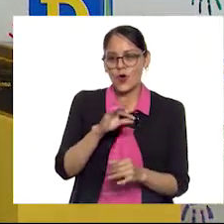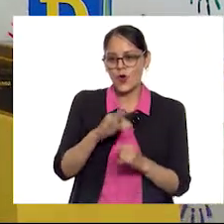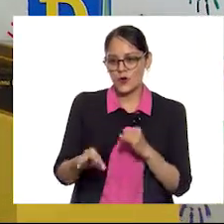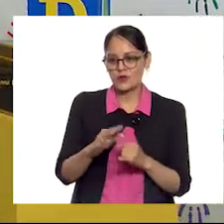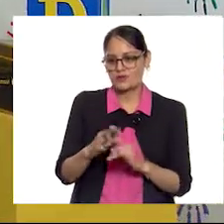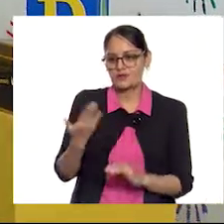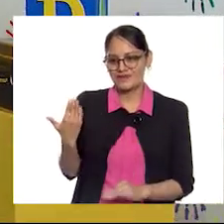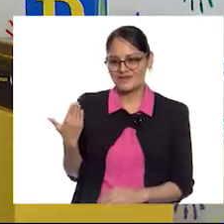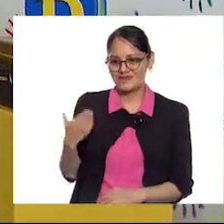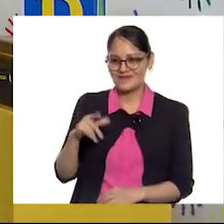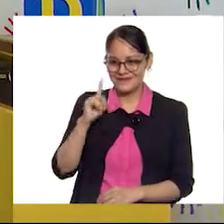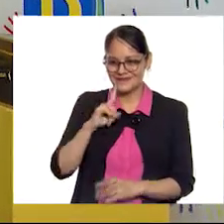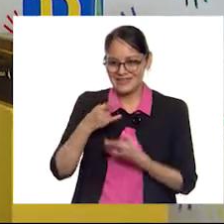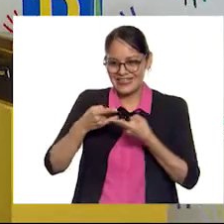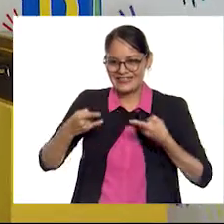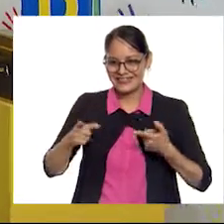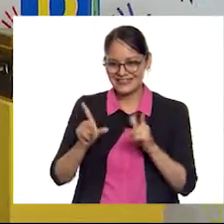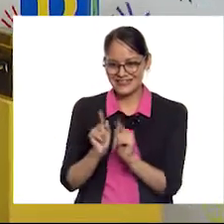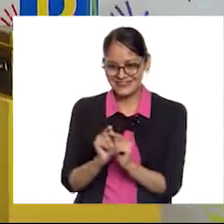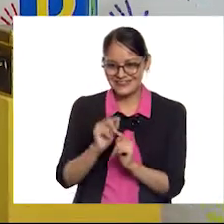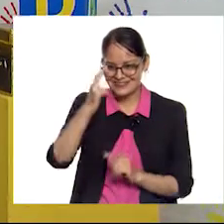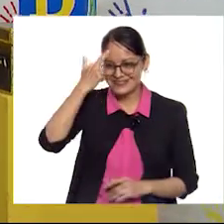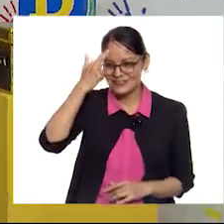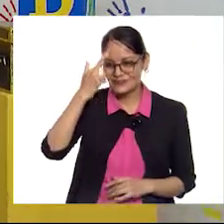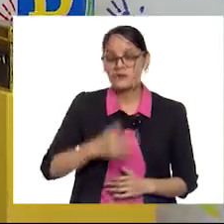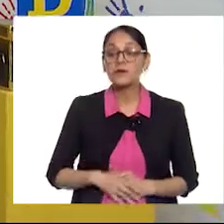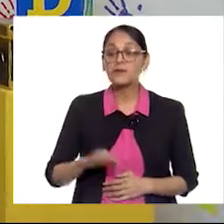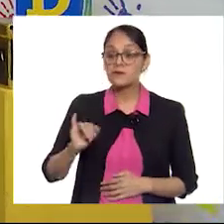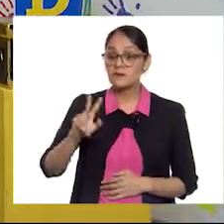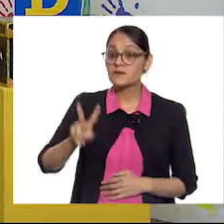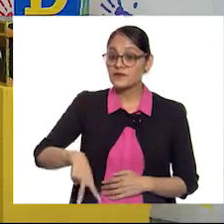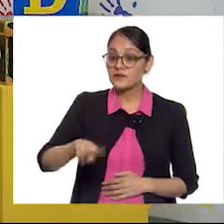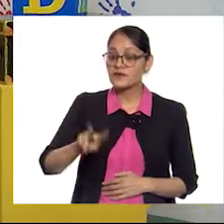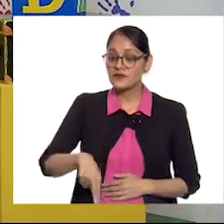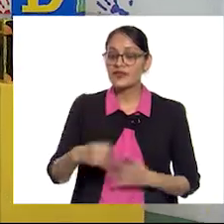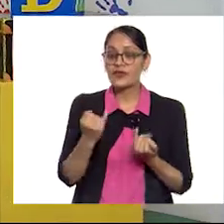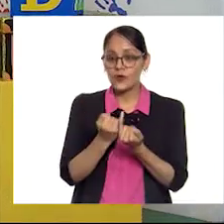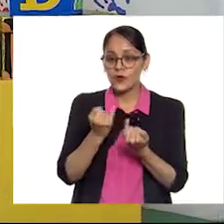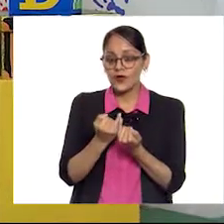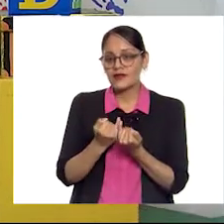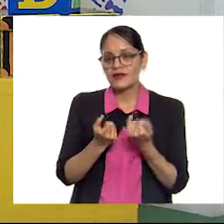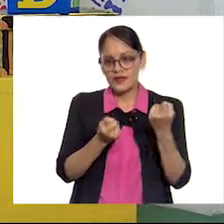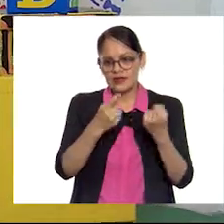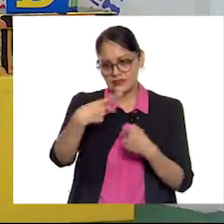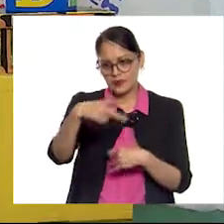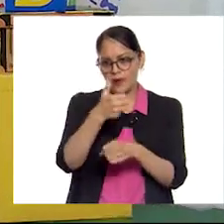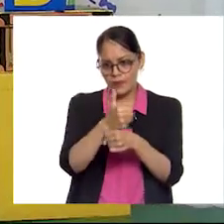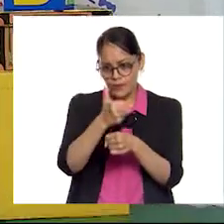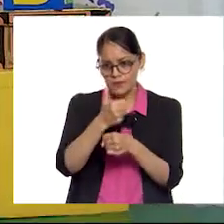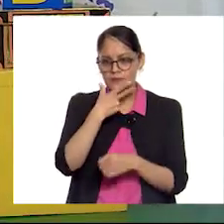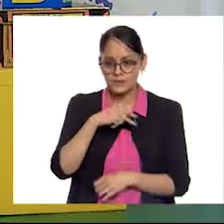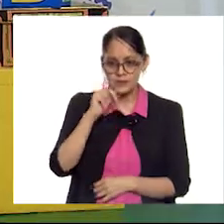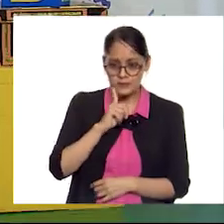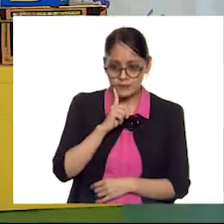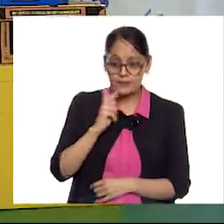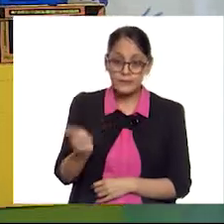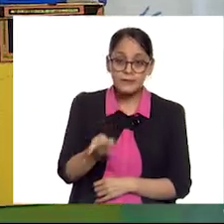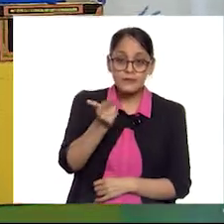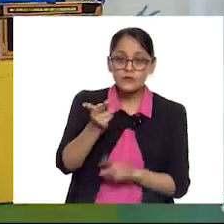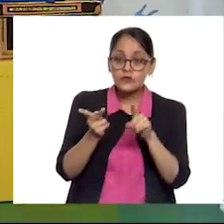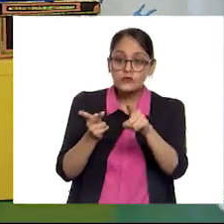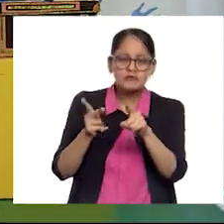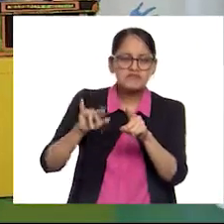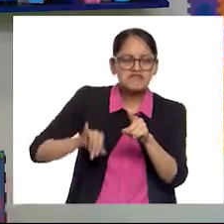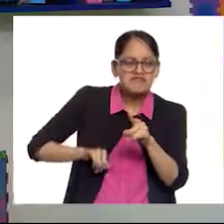performance con ayuda de un relato breve. Cierto. Podríamos preguntarle también a nuestros abuelitas y abuelitos si conocen algún